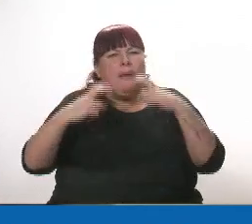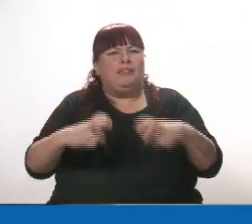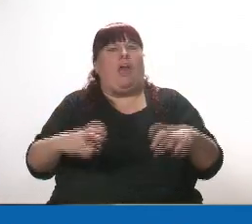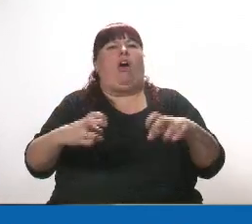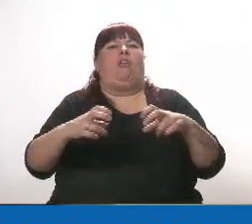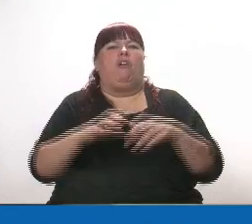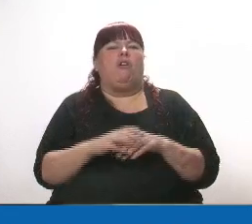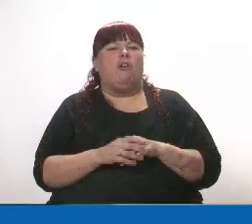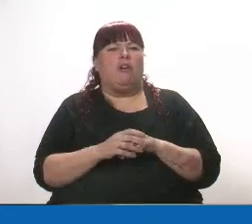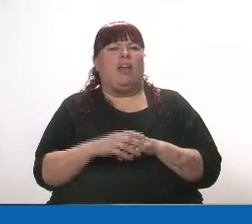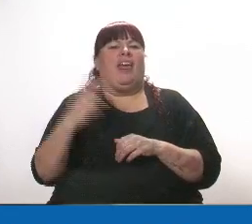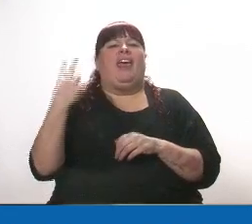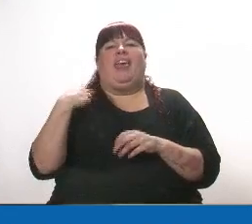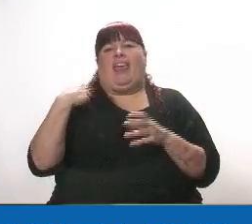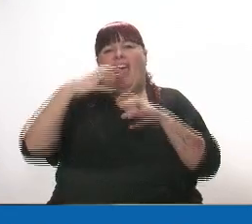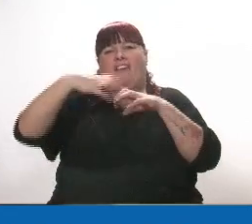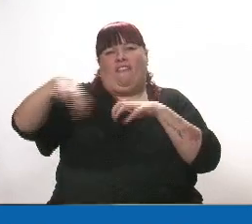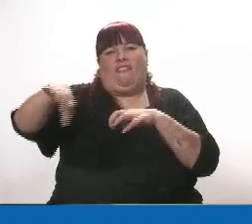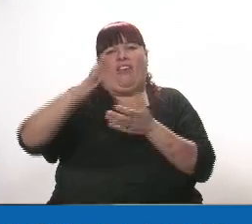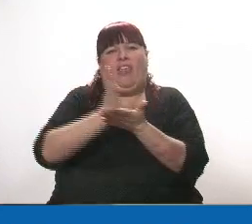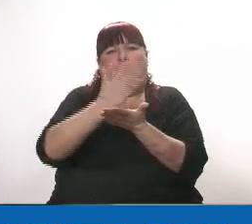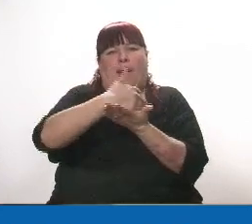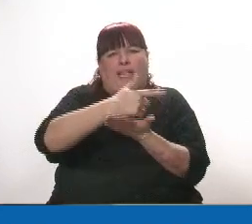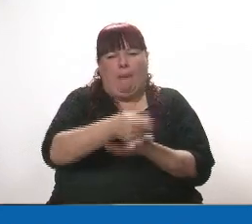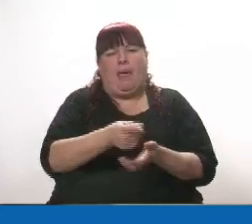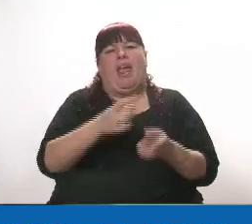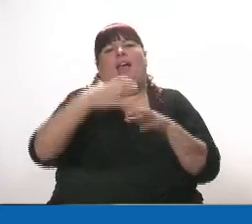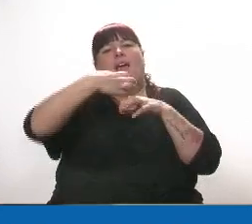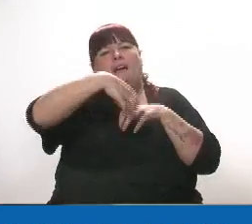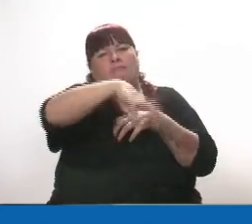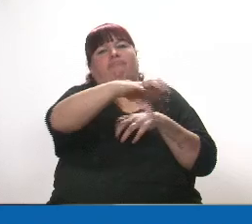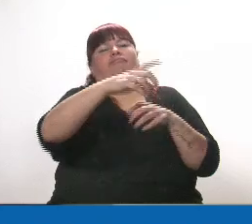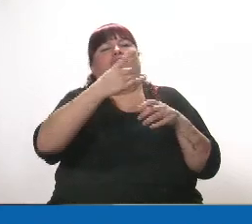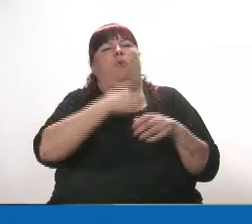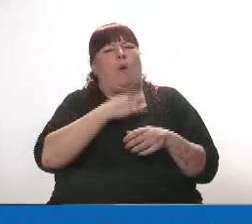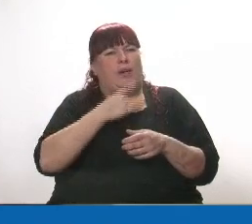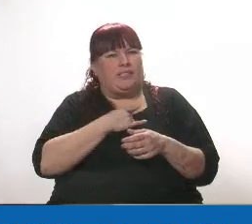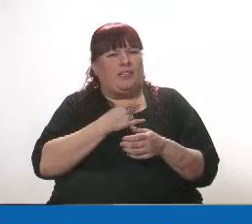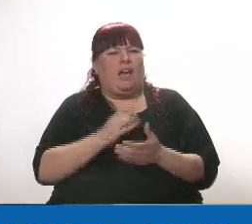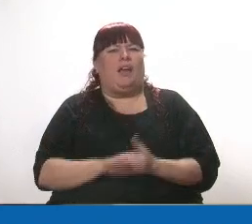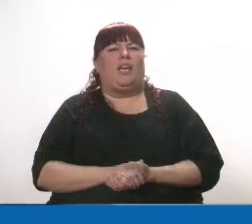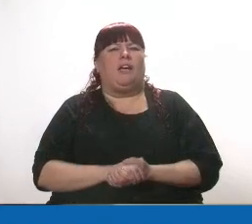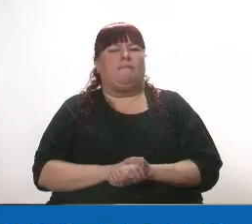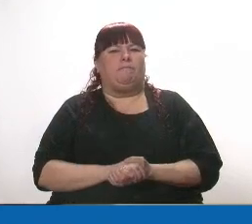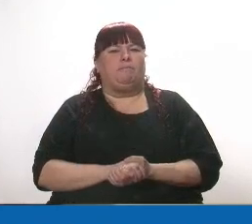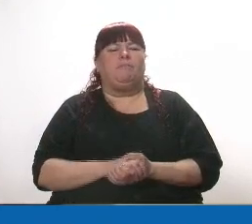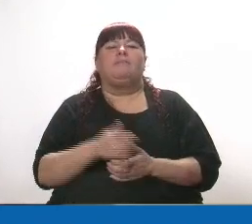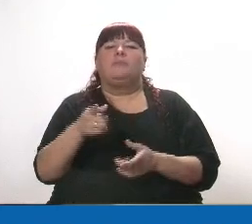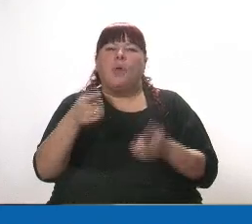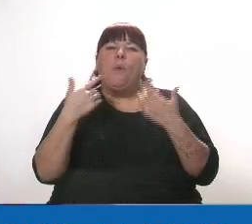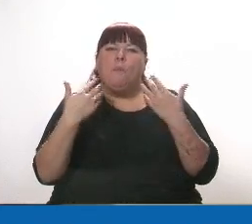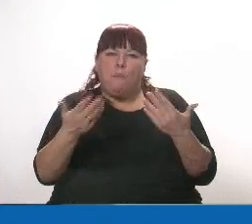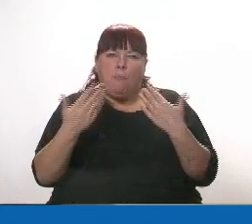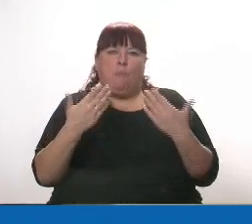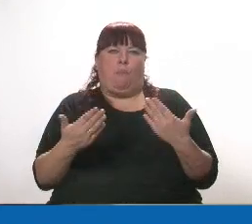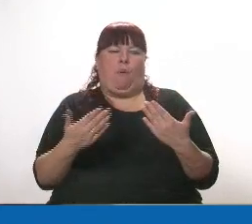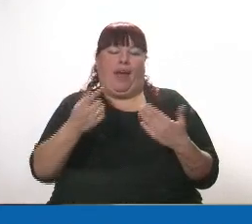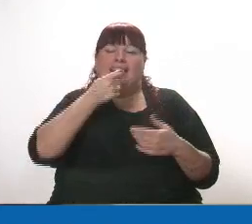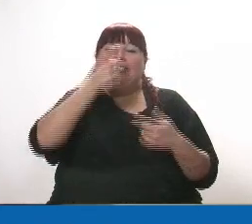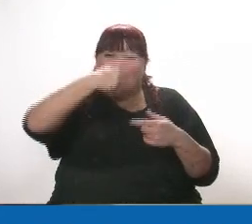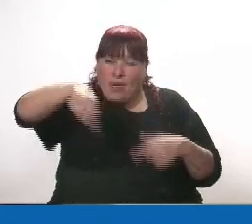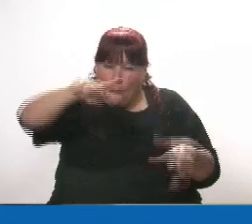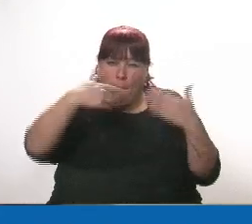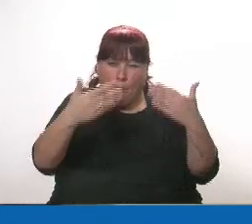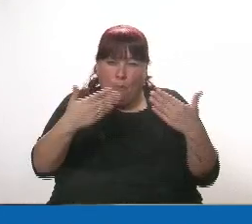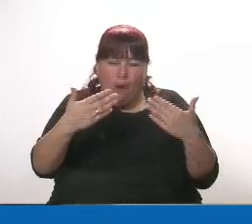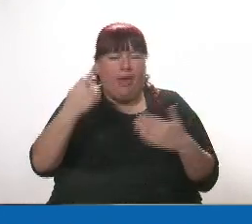investigadores jefes de departamento de extensión Universitaria sí puedan hacer este ejercicio